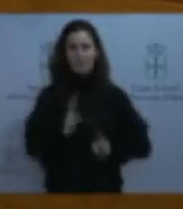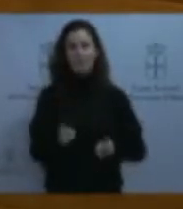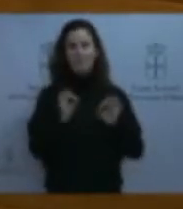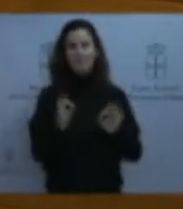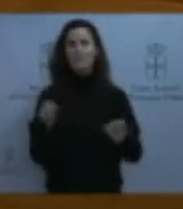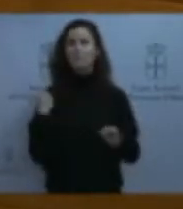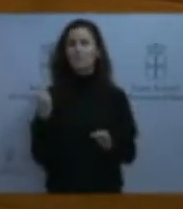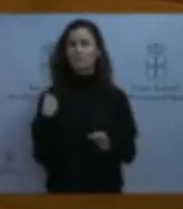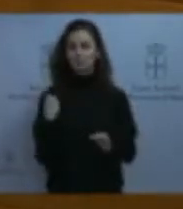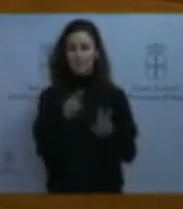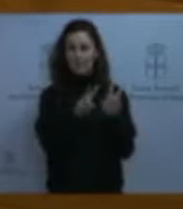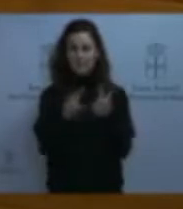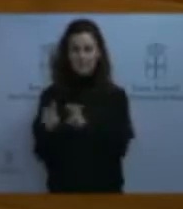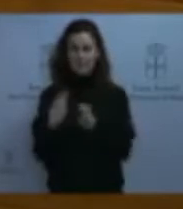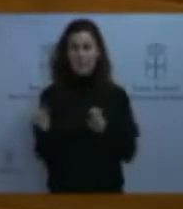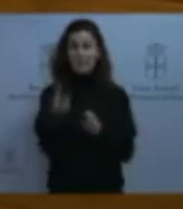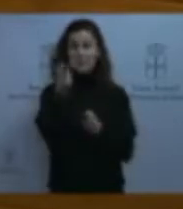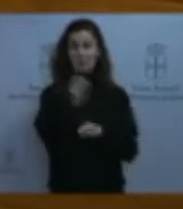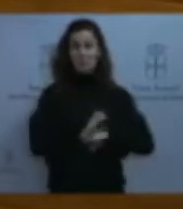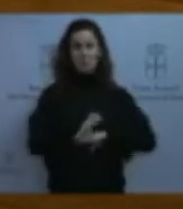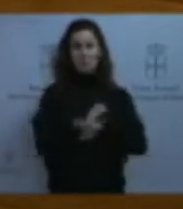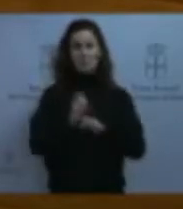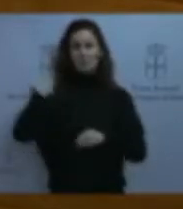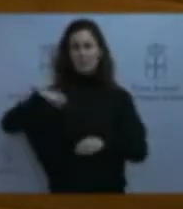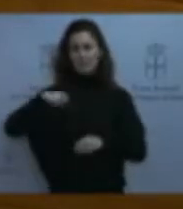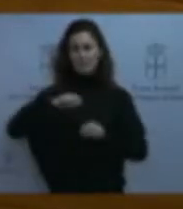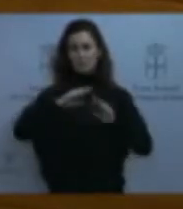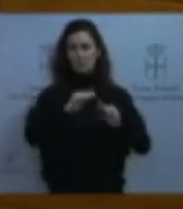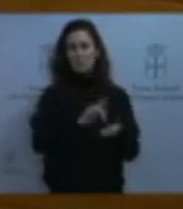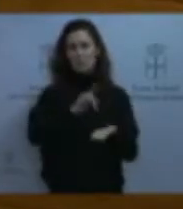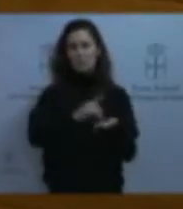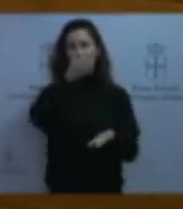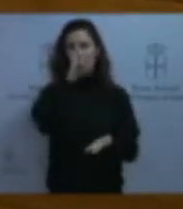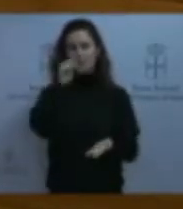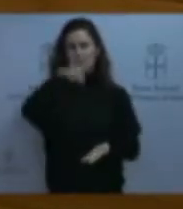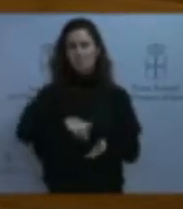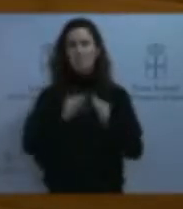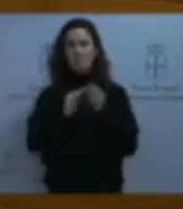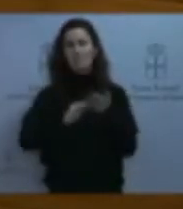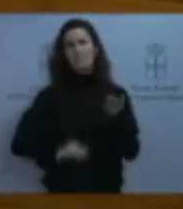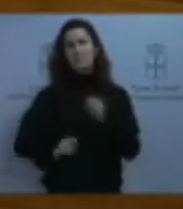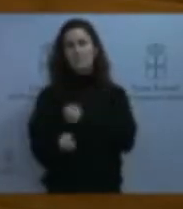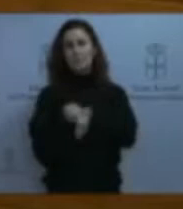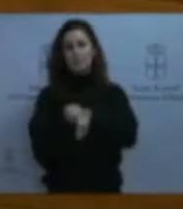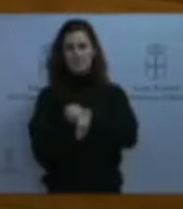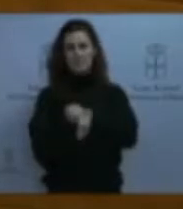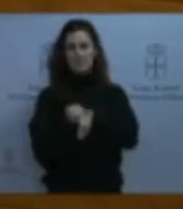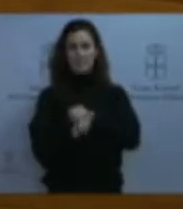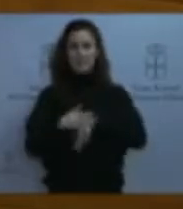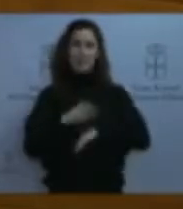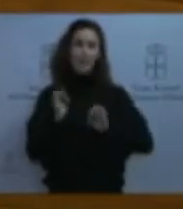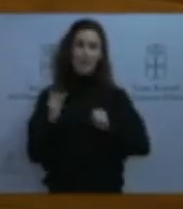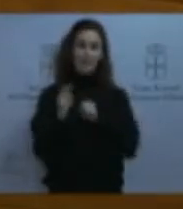planteado. Y, en segundo lugar, desde la Consejería de Presidencia, durante este año se va a elaborar la Estrategia Integral de Prevención y Lucha contra los Incendios